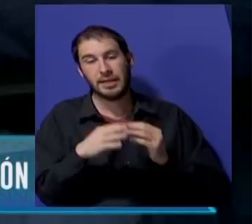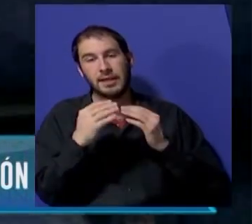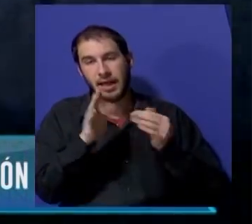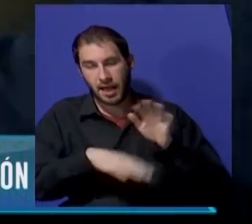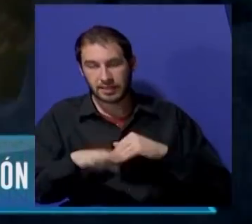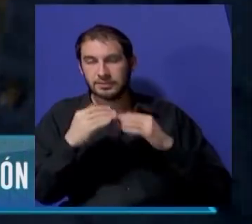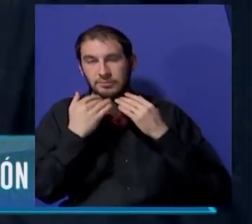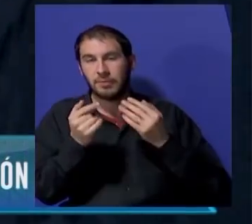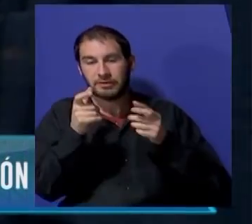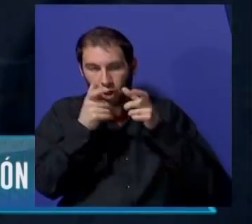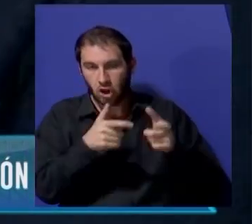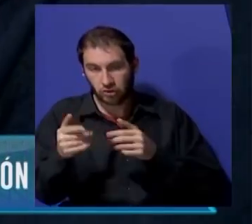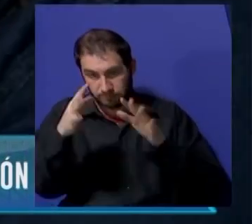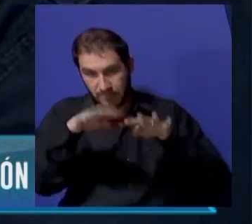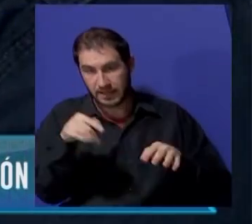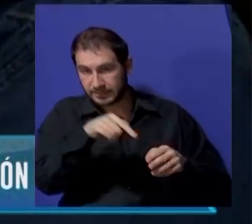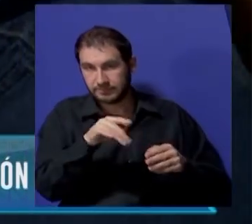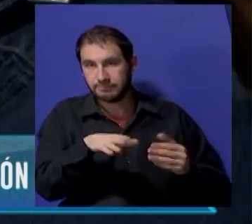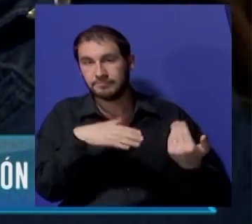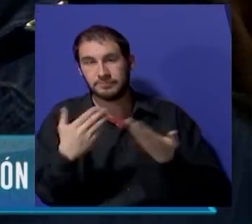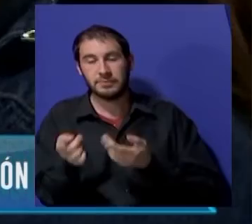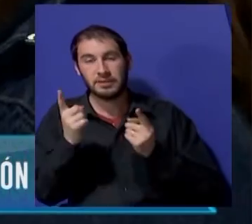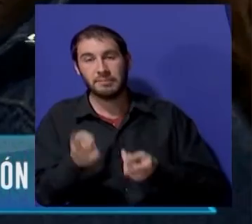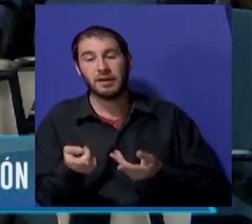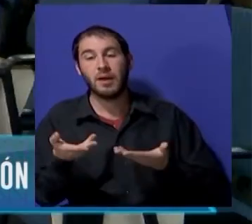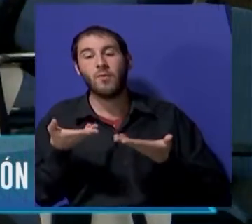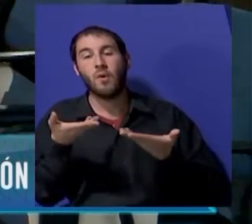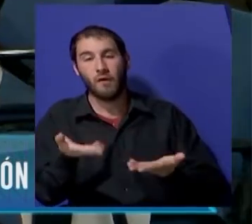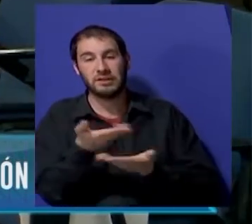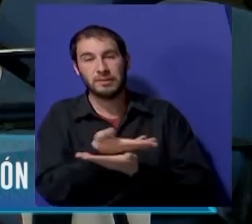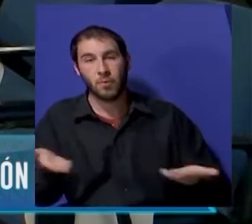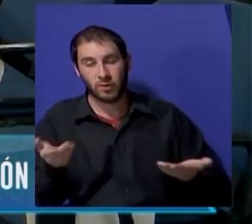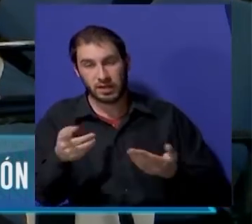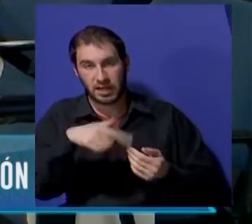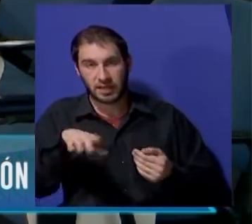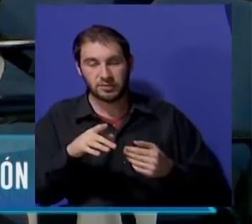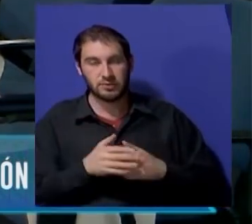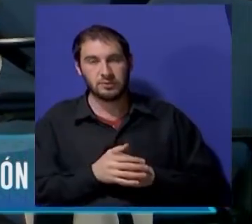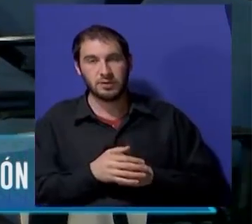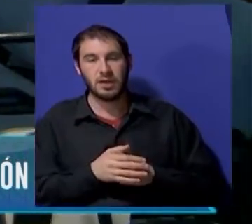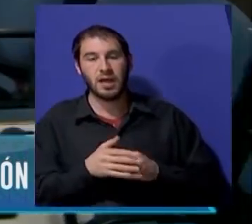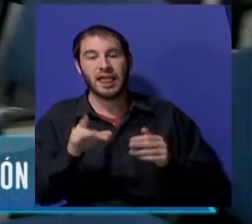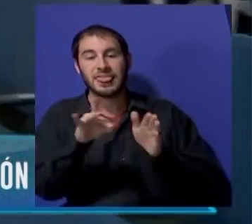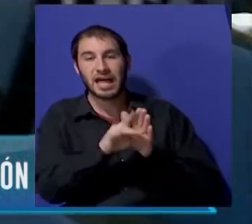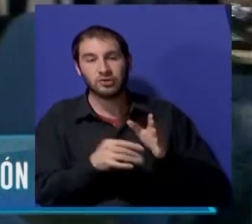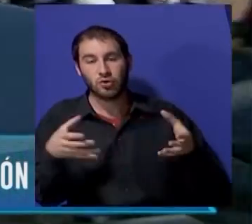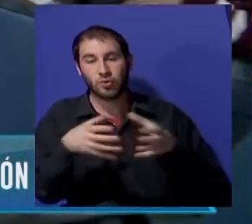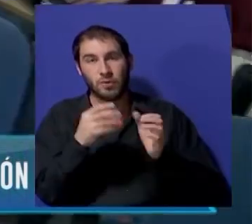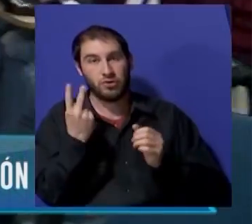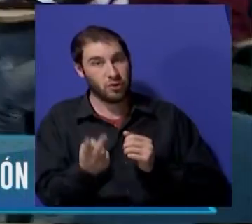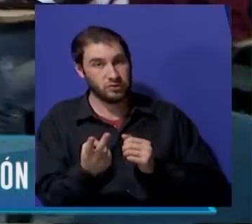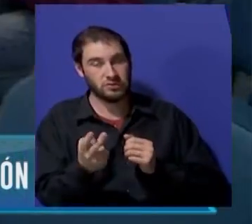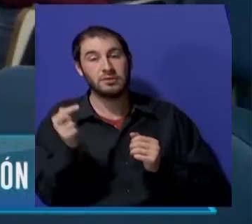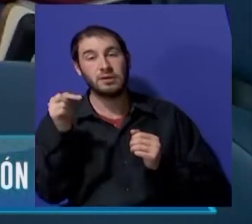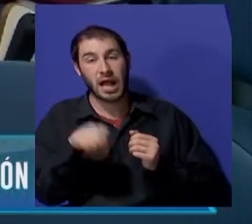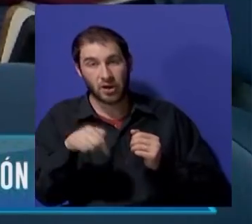haga para chequeado, van a ponerse a disponibilidad pública y abierta 2 bases de datos. Entonces, a